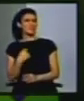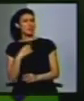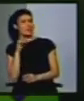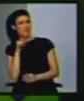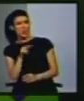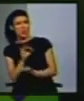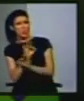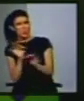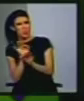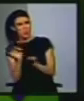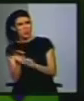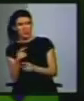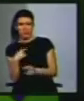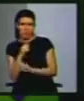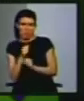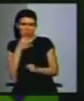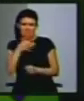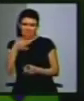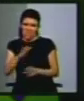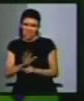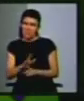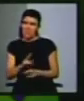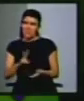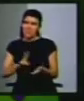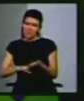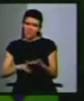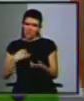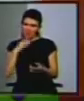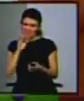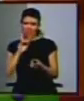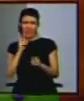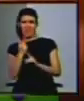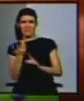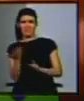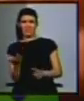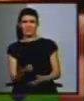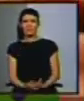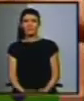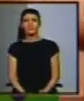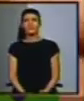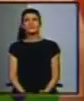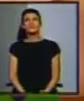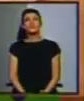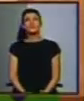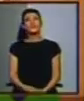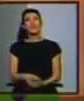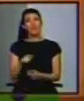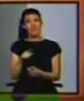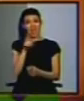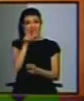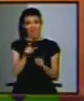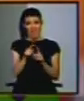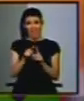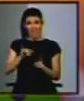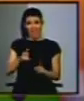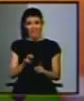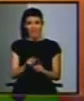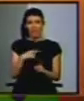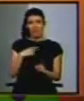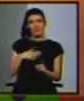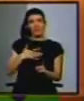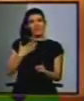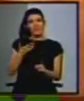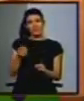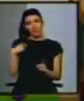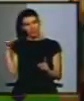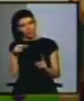jamás lo vi así, no podría asegurar eso, fui absolutamente a lo contrario. La confianza que inspiraba a Javier Garriga era tal que